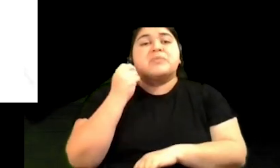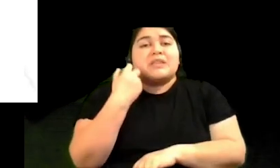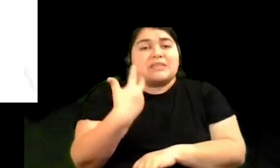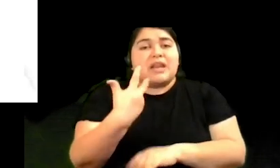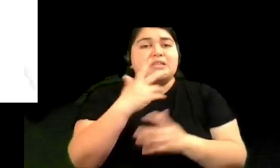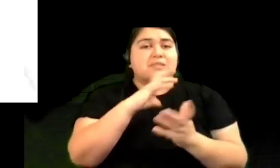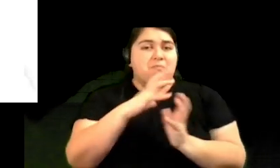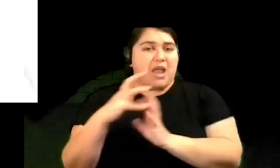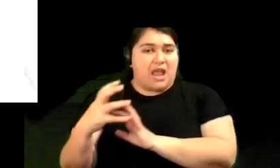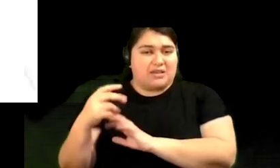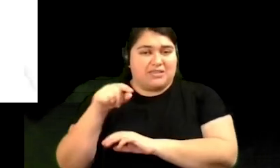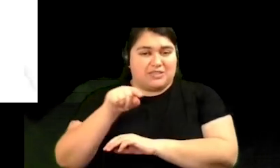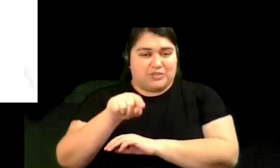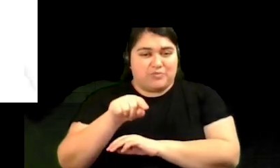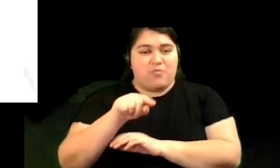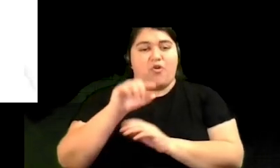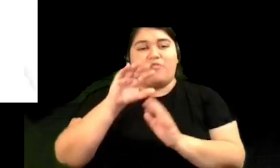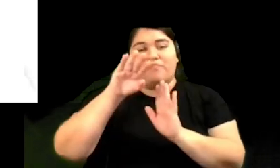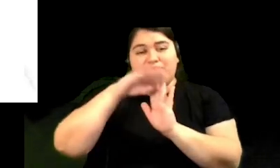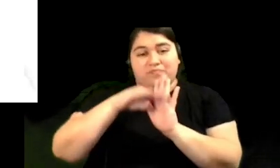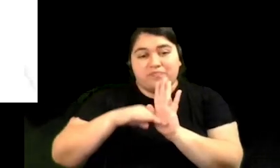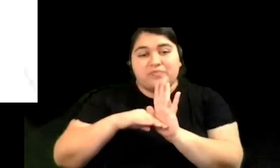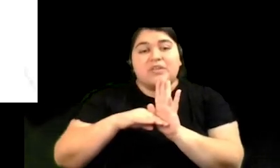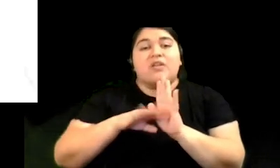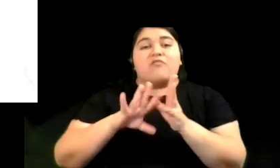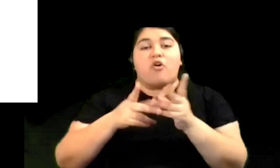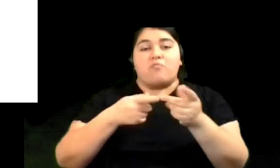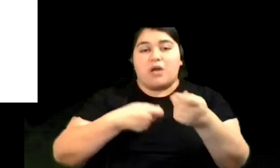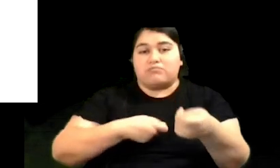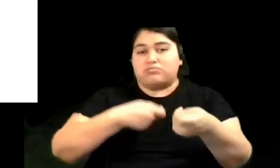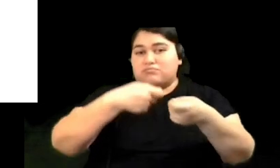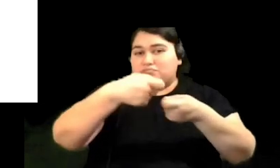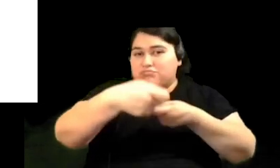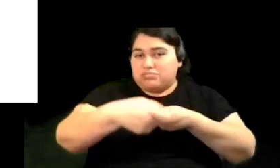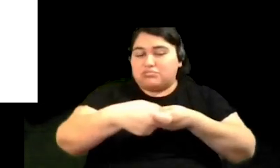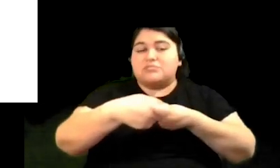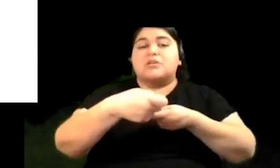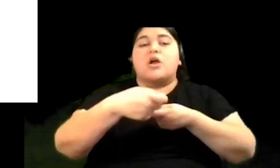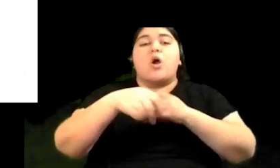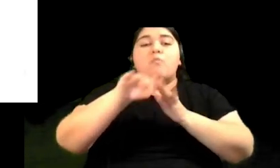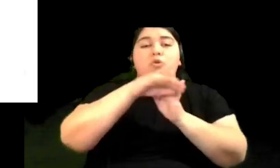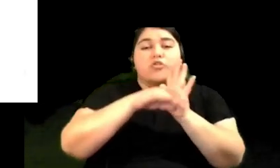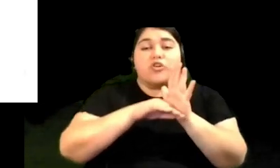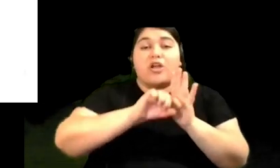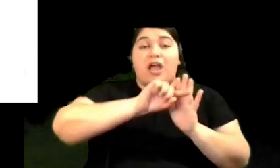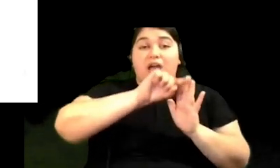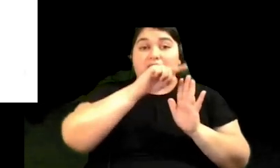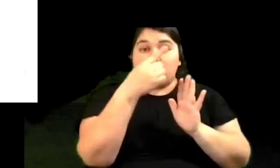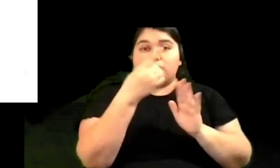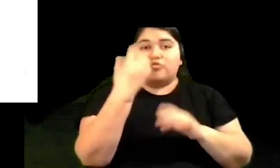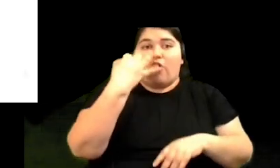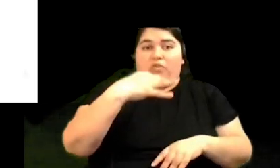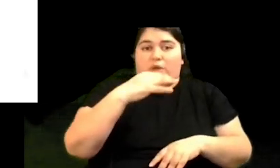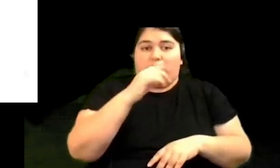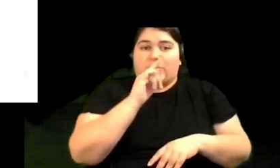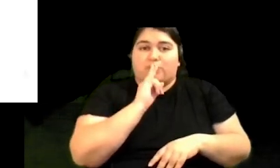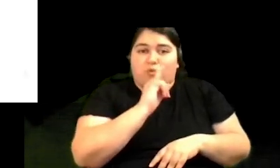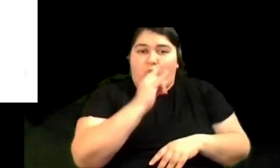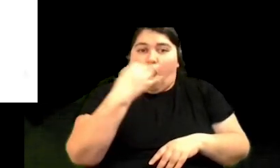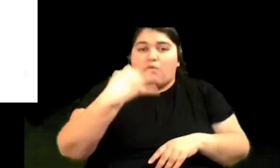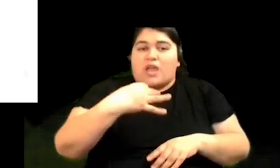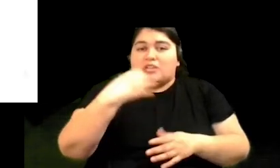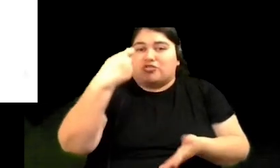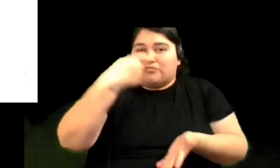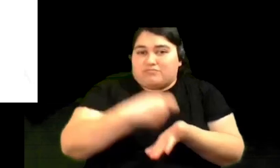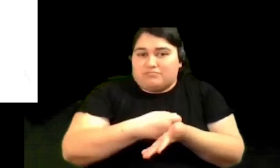mecanismos, intercambio de cuotas entre las partes del protocolo, el anexo 1, las obligadas al protocolo.